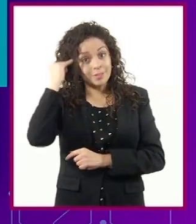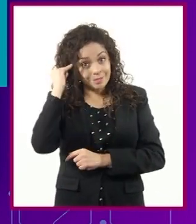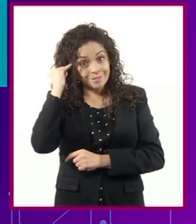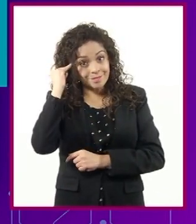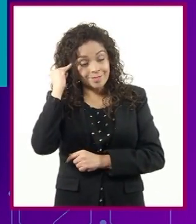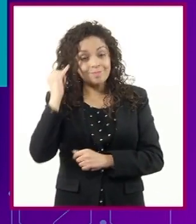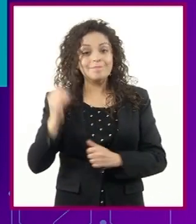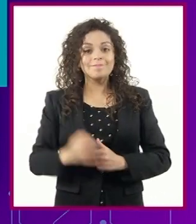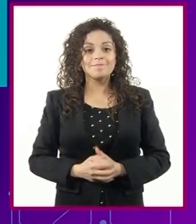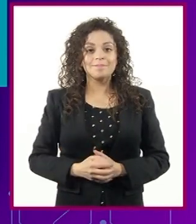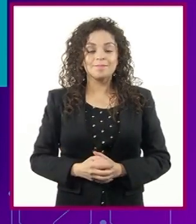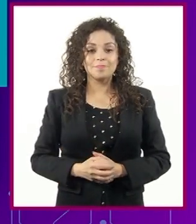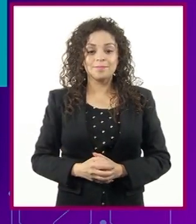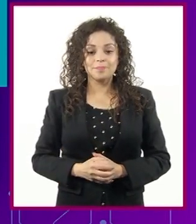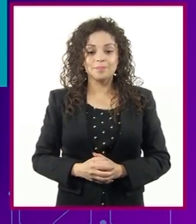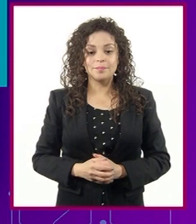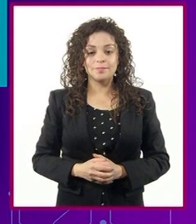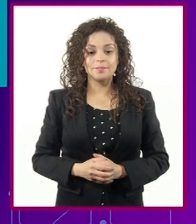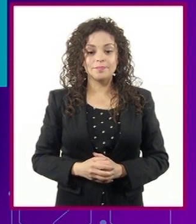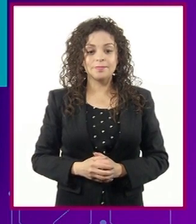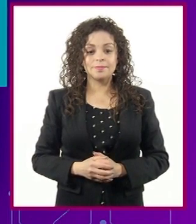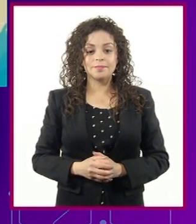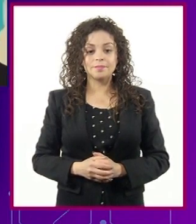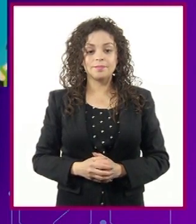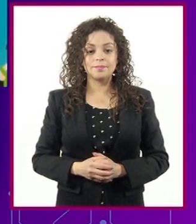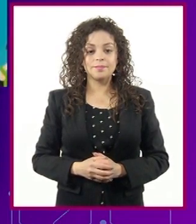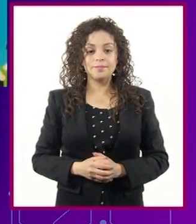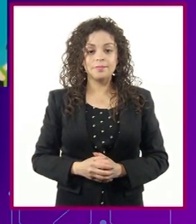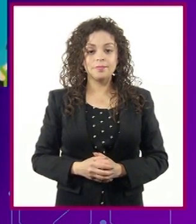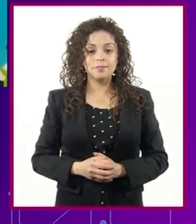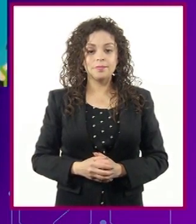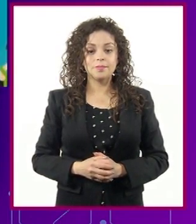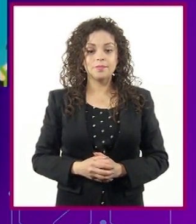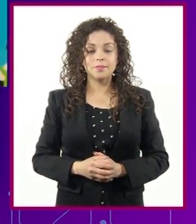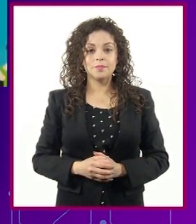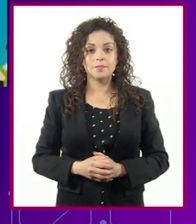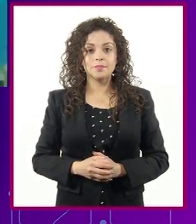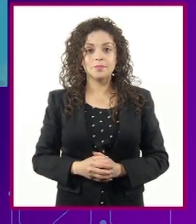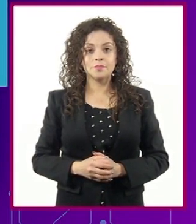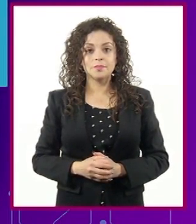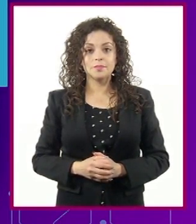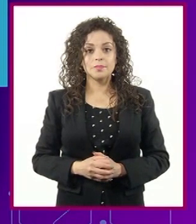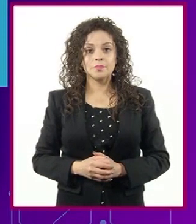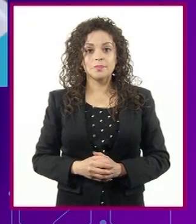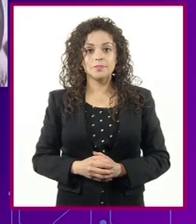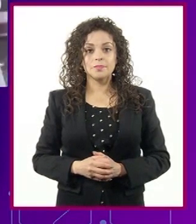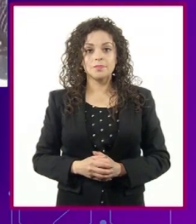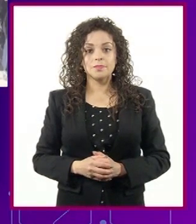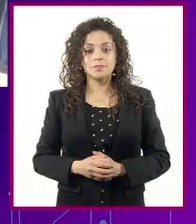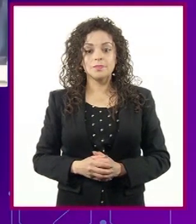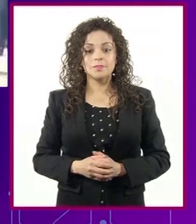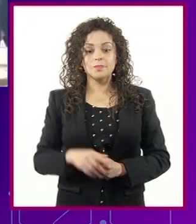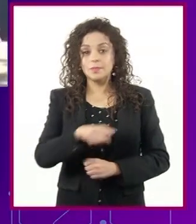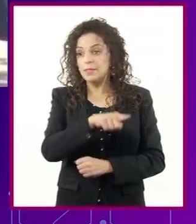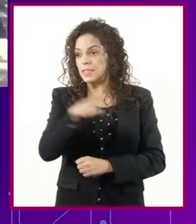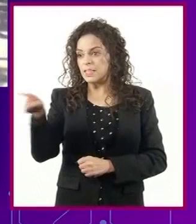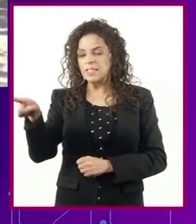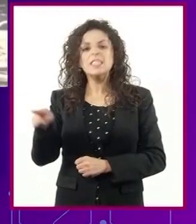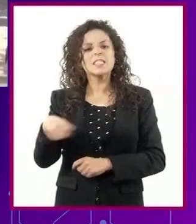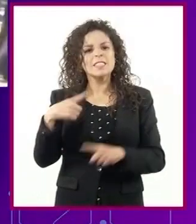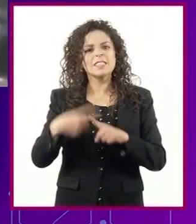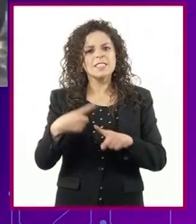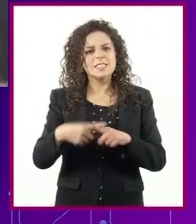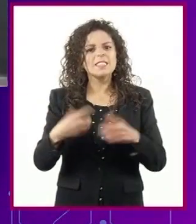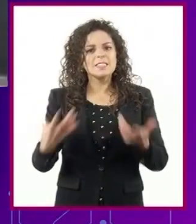bonito es volar a las 2 de la mañana! Ellos son los